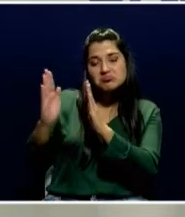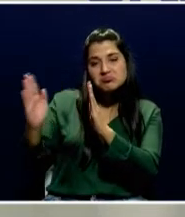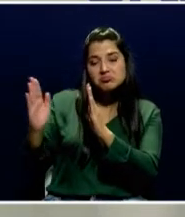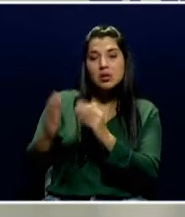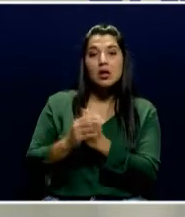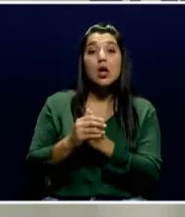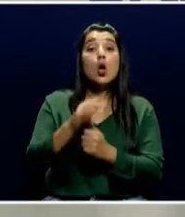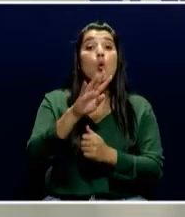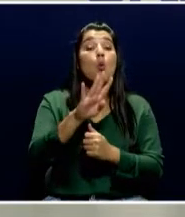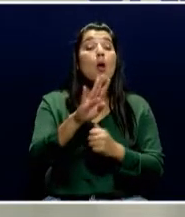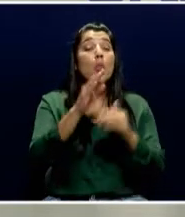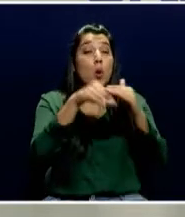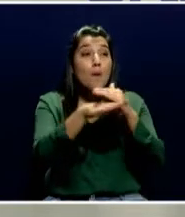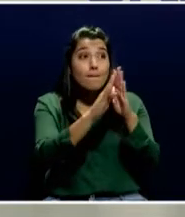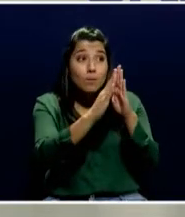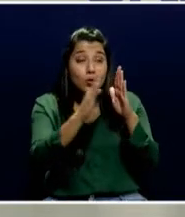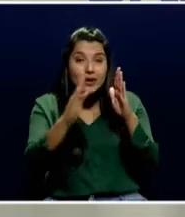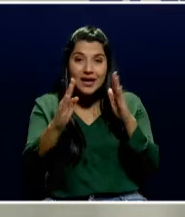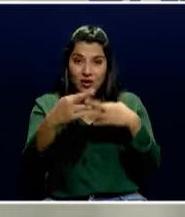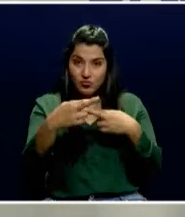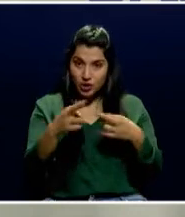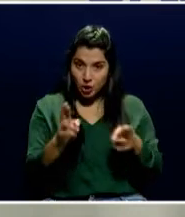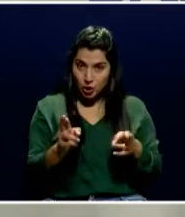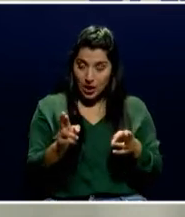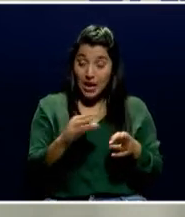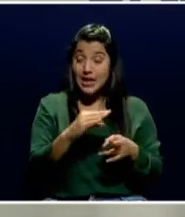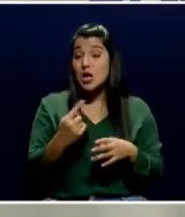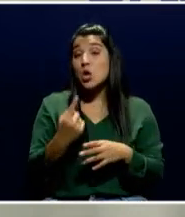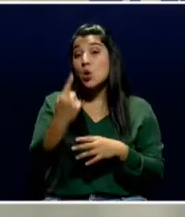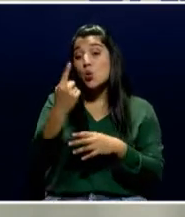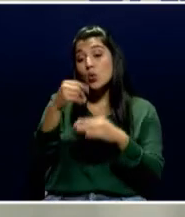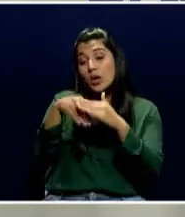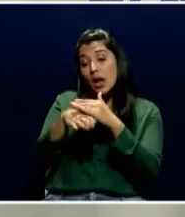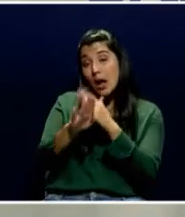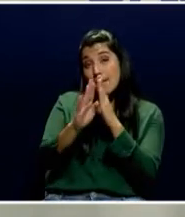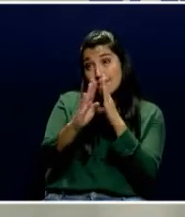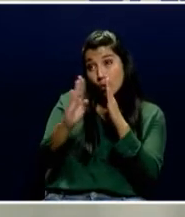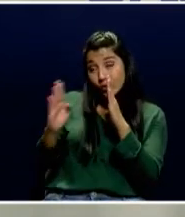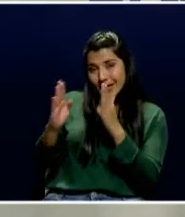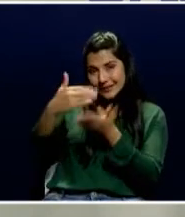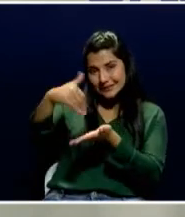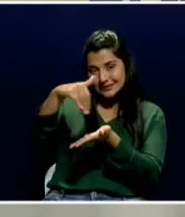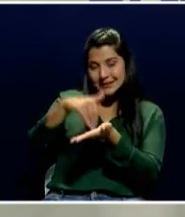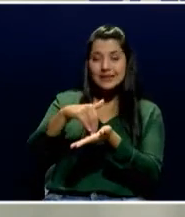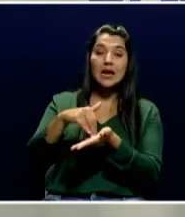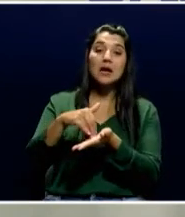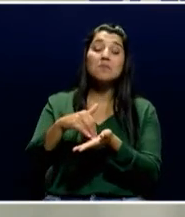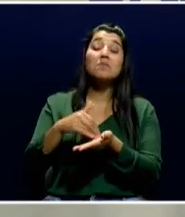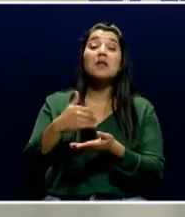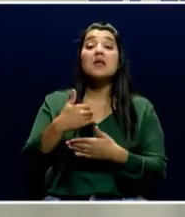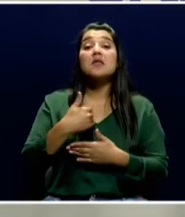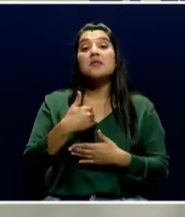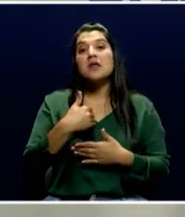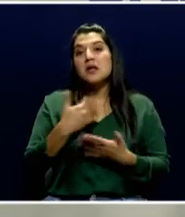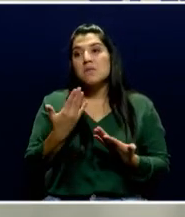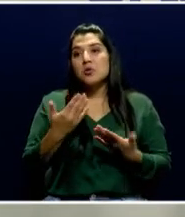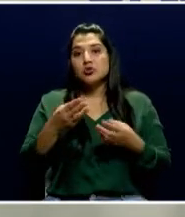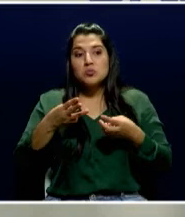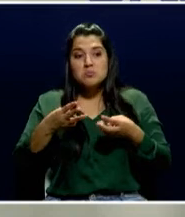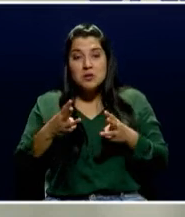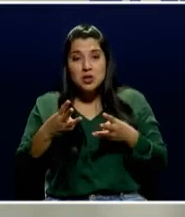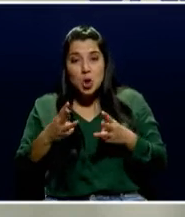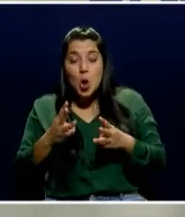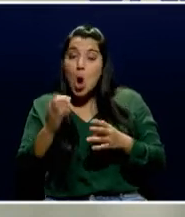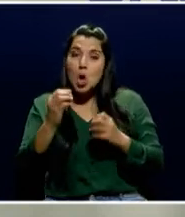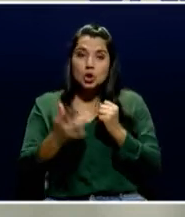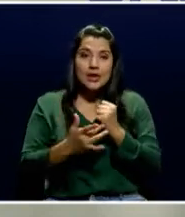bodegas regionales que están abastecidas y una bodega de nivel central. Algunos mecanismos también para facilitar la asistencia directa a la población,